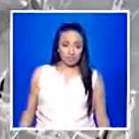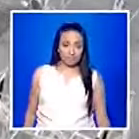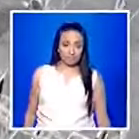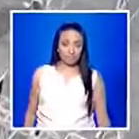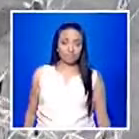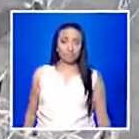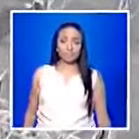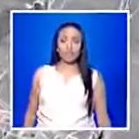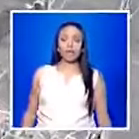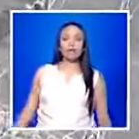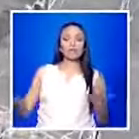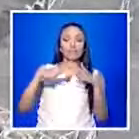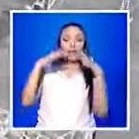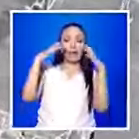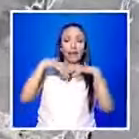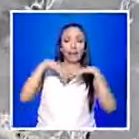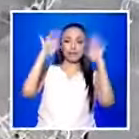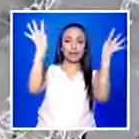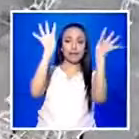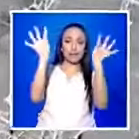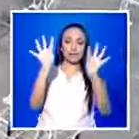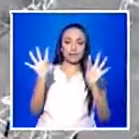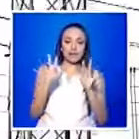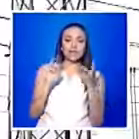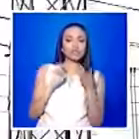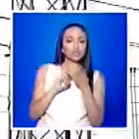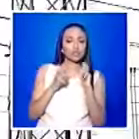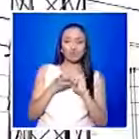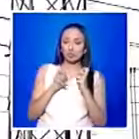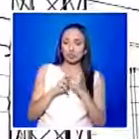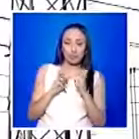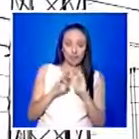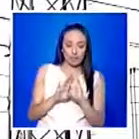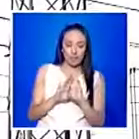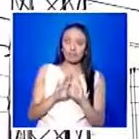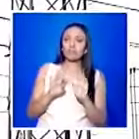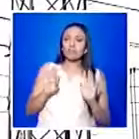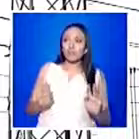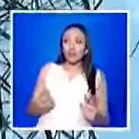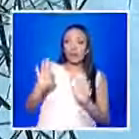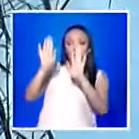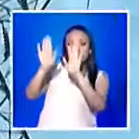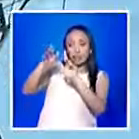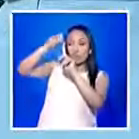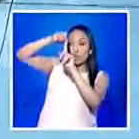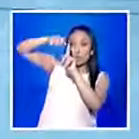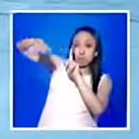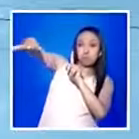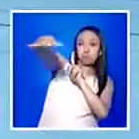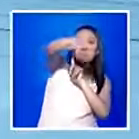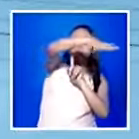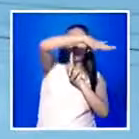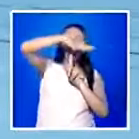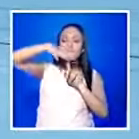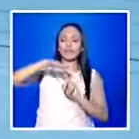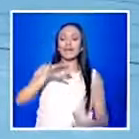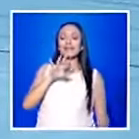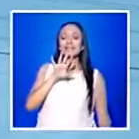La crisis eléctrica arrastra un problema en las líneas de transmisión. Esta red se extiende a lo largo de